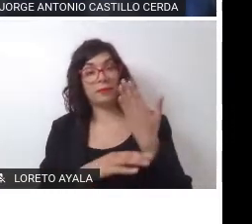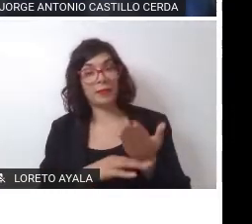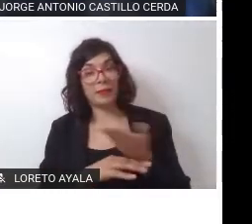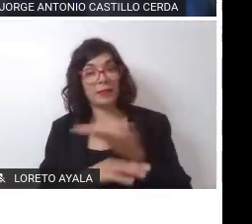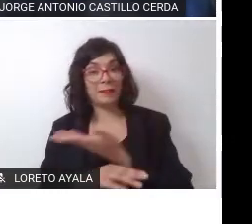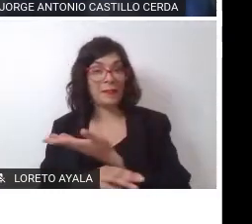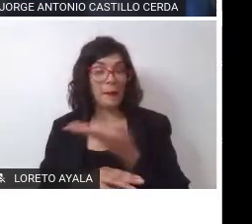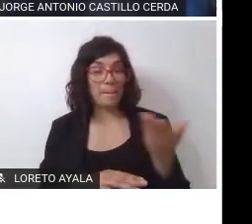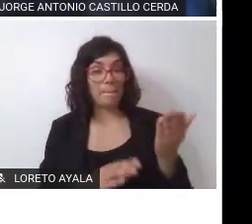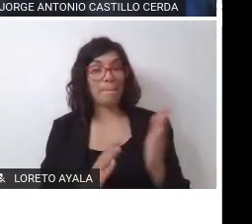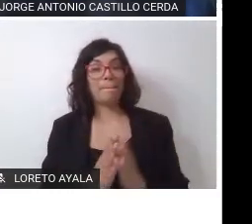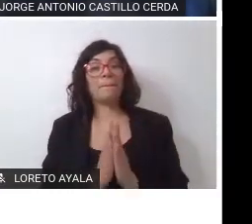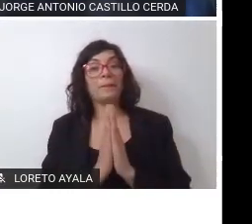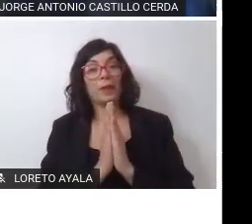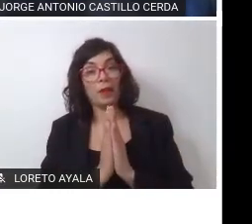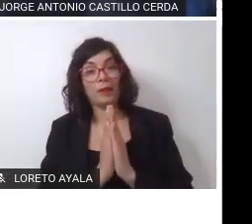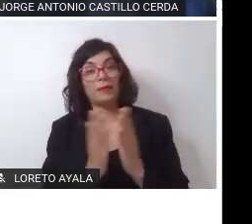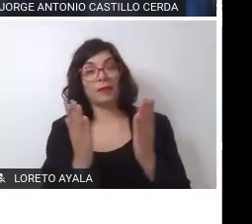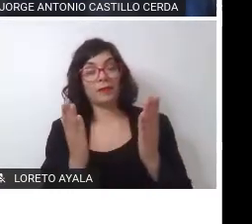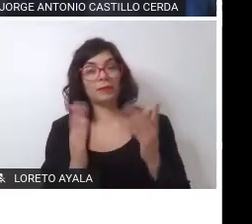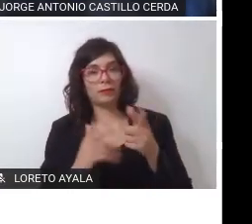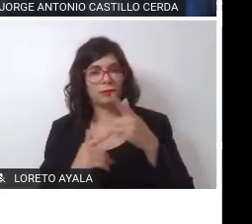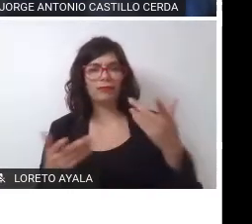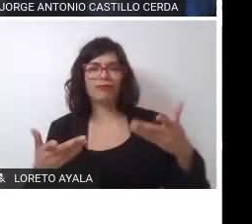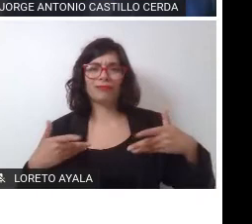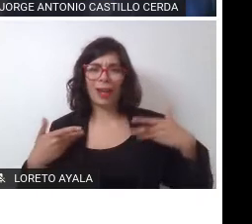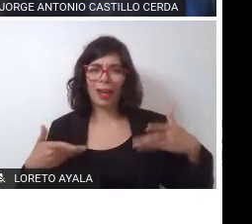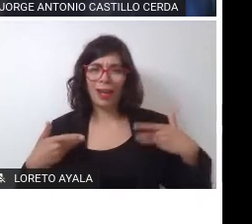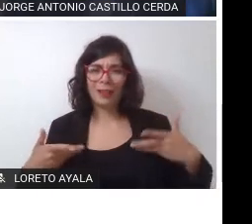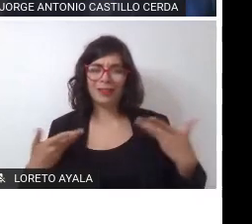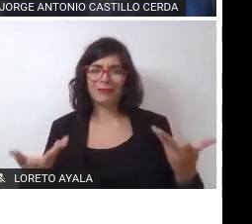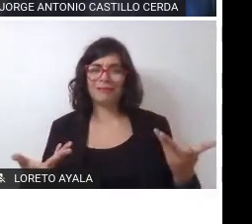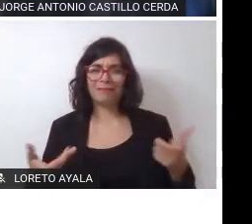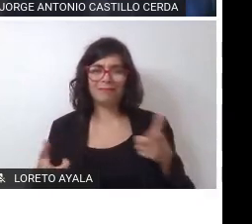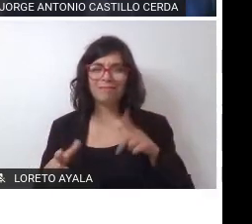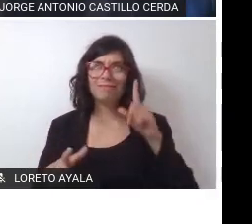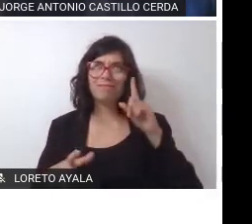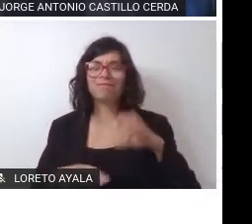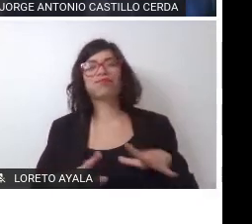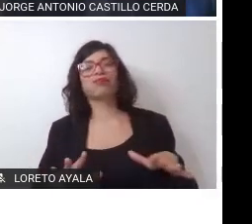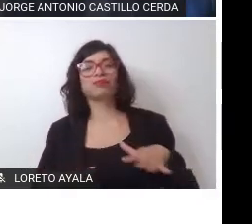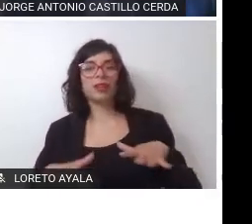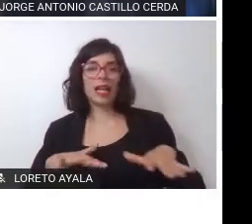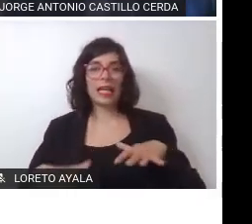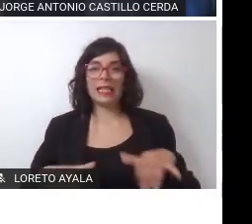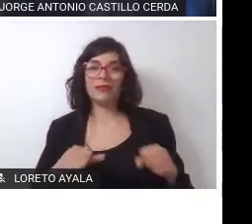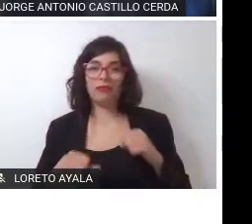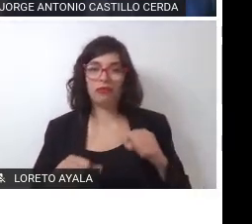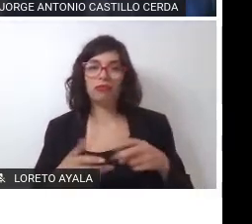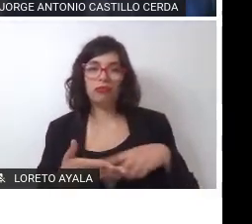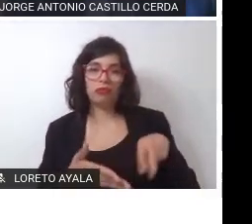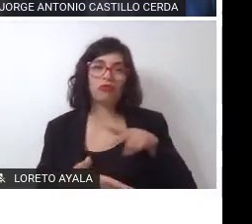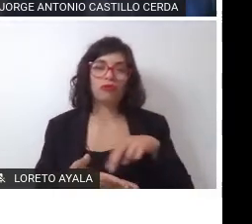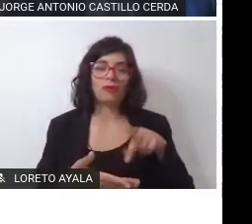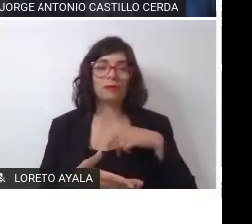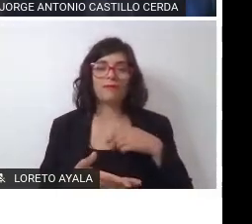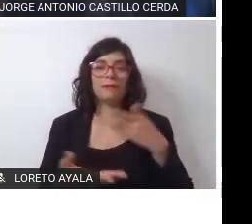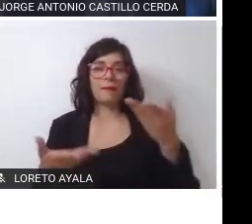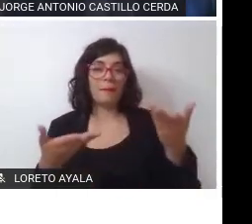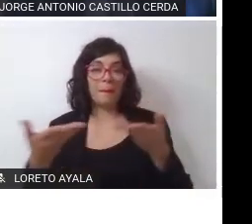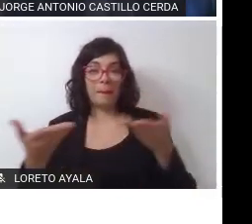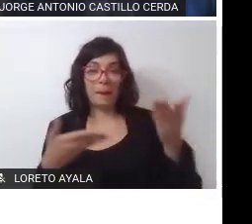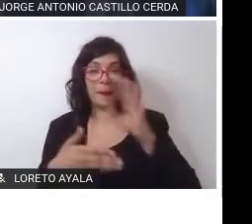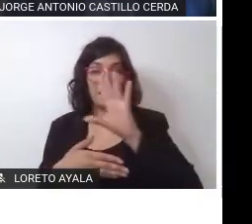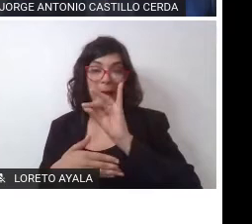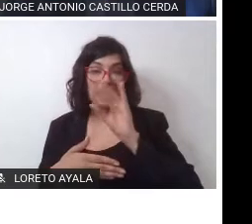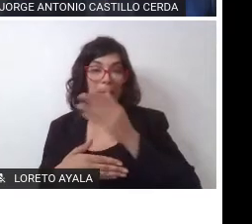solicitarles hasta por favor que se motiven, que se activen más de lo que estamos, y los invitamos a todos a mover